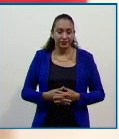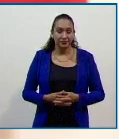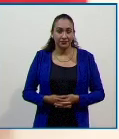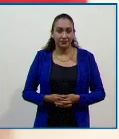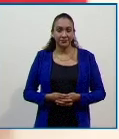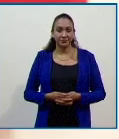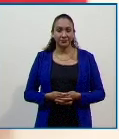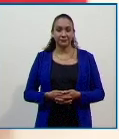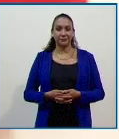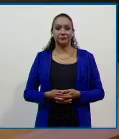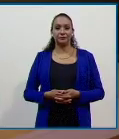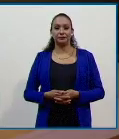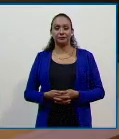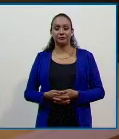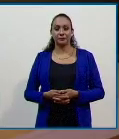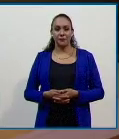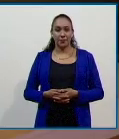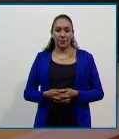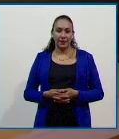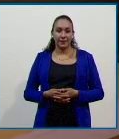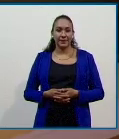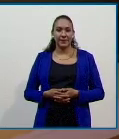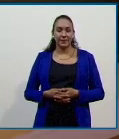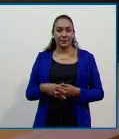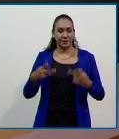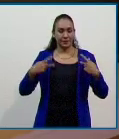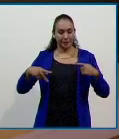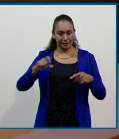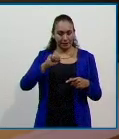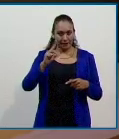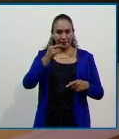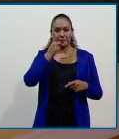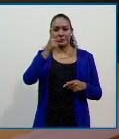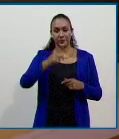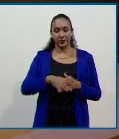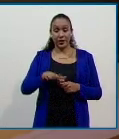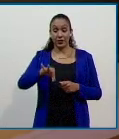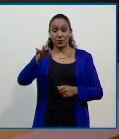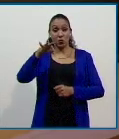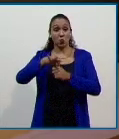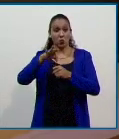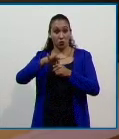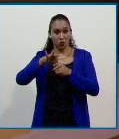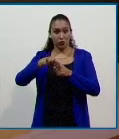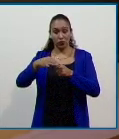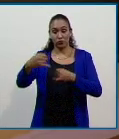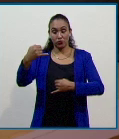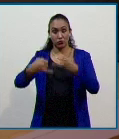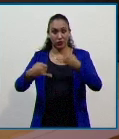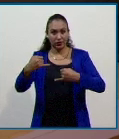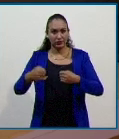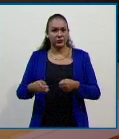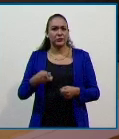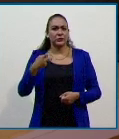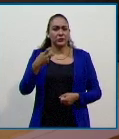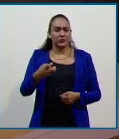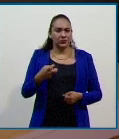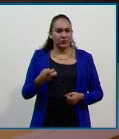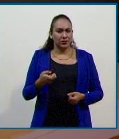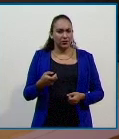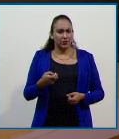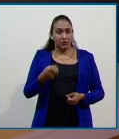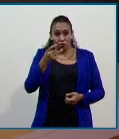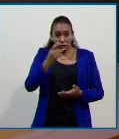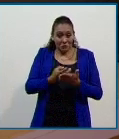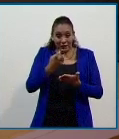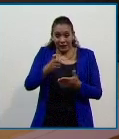Óscar González. Y especialistas señalaron que elegir a las personas juzgadoras por voto popular no es la única